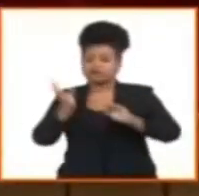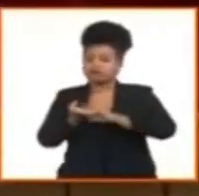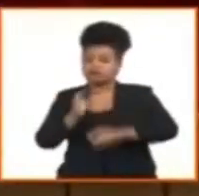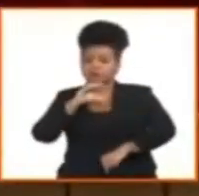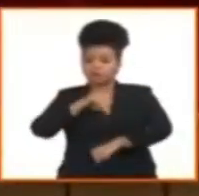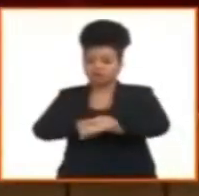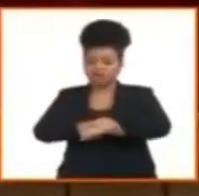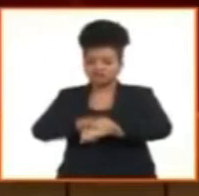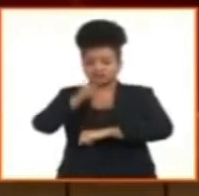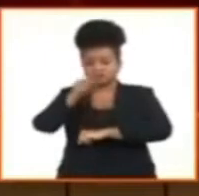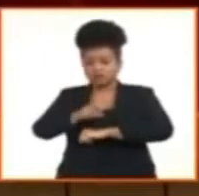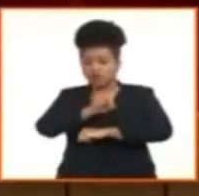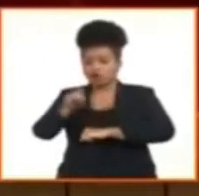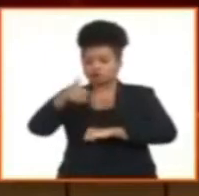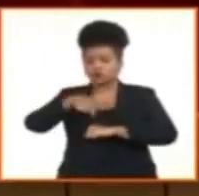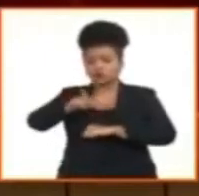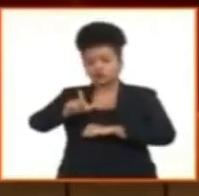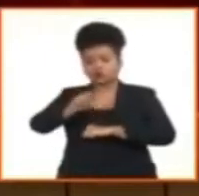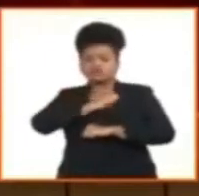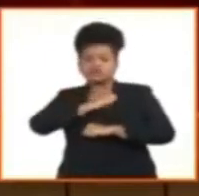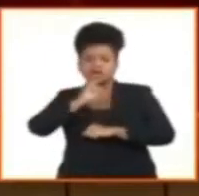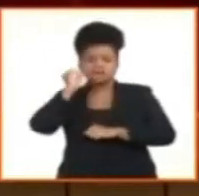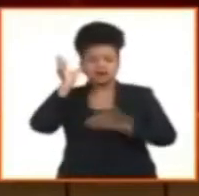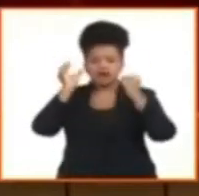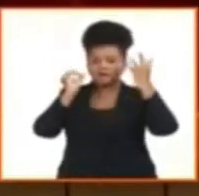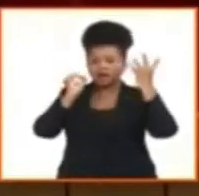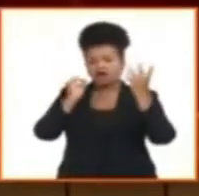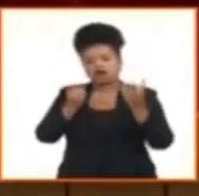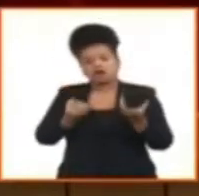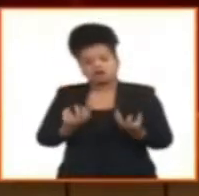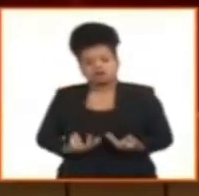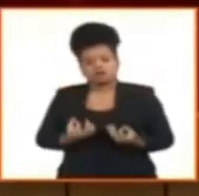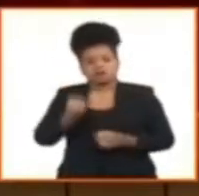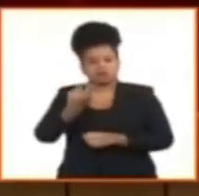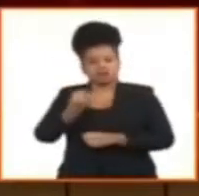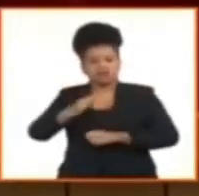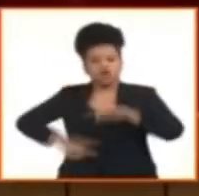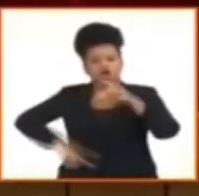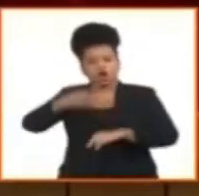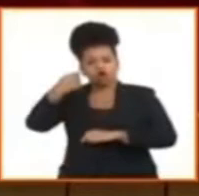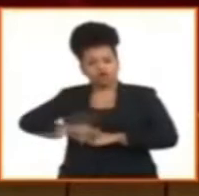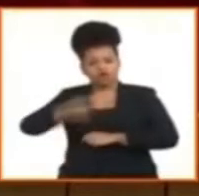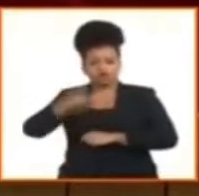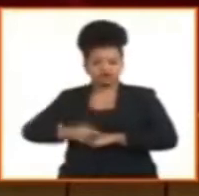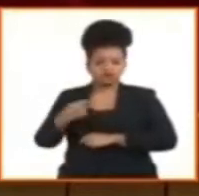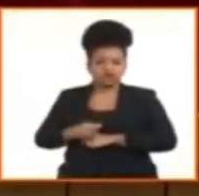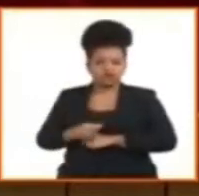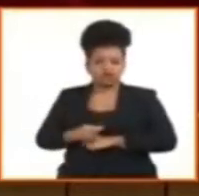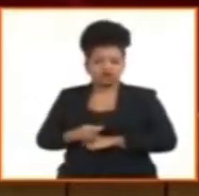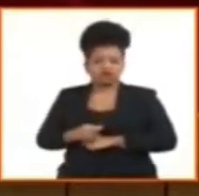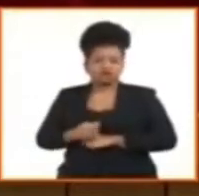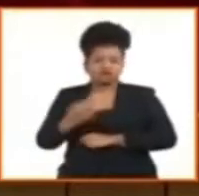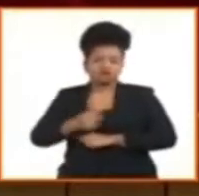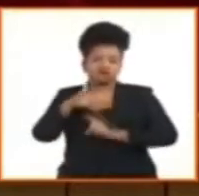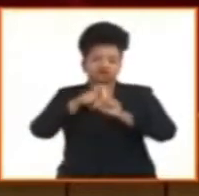delitos, intentando generar campañas contra nuestro sistema judicial y manipular el tema de las personas enjuiciadas